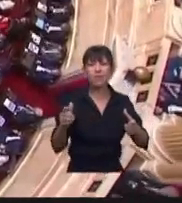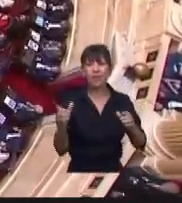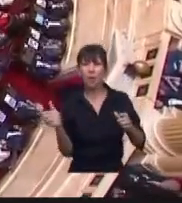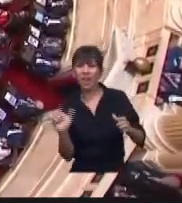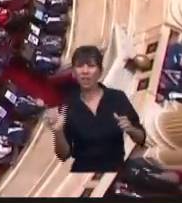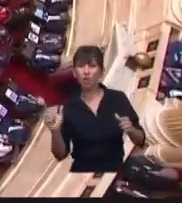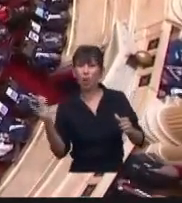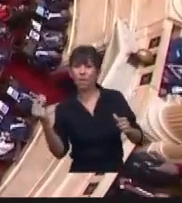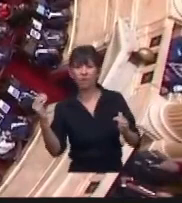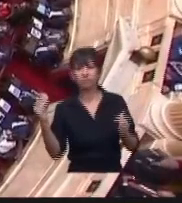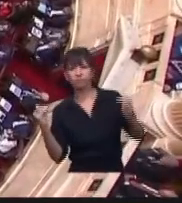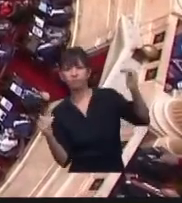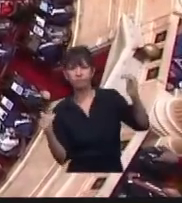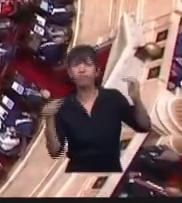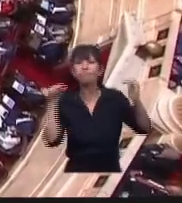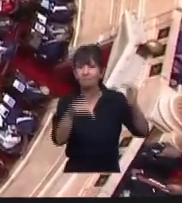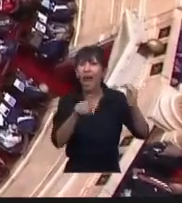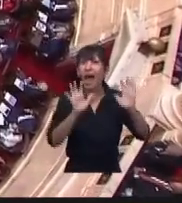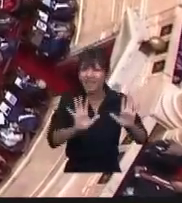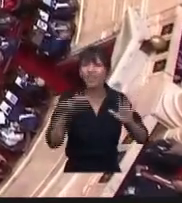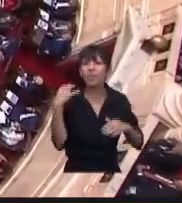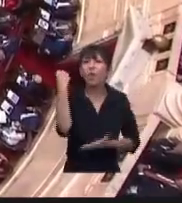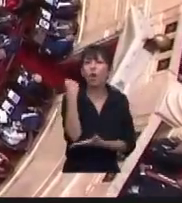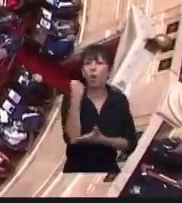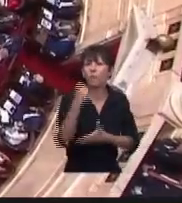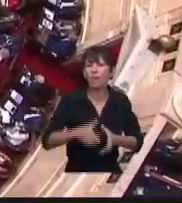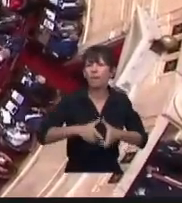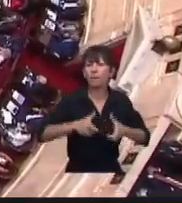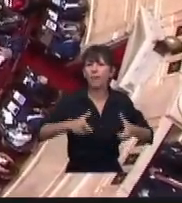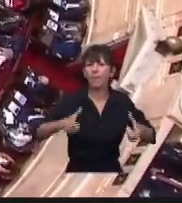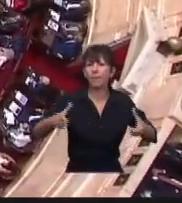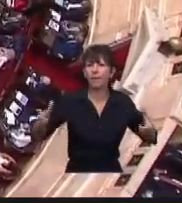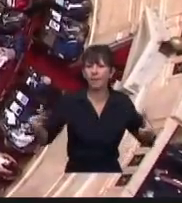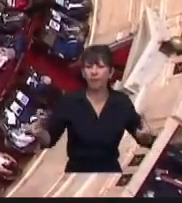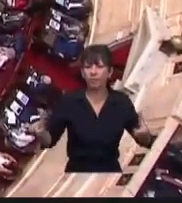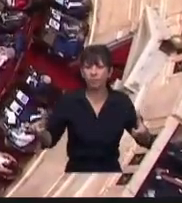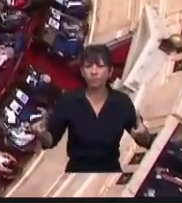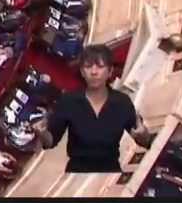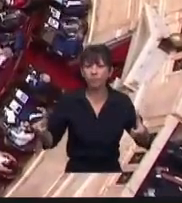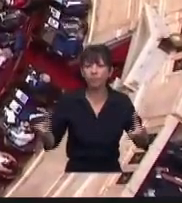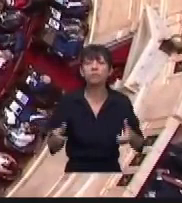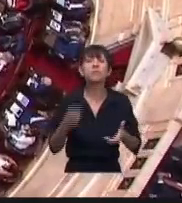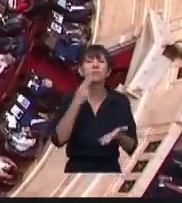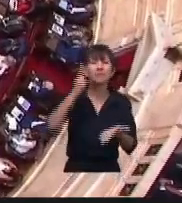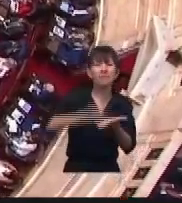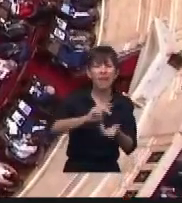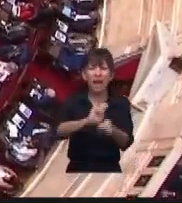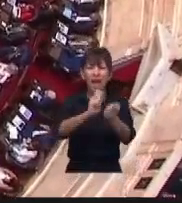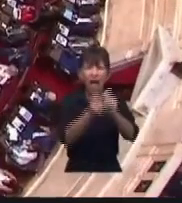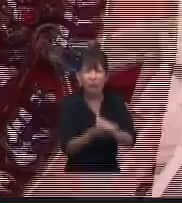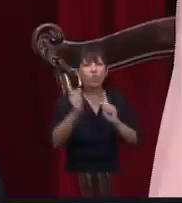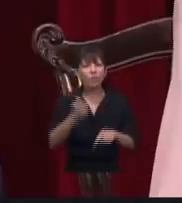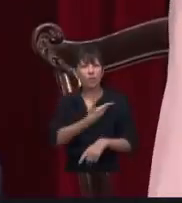son temas que están resueltos. Por eso ese equilibrio me pareció que es lo que predominó en el discurso del presidente. Me parece muy saludable el